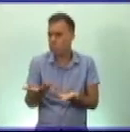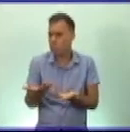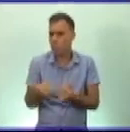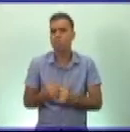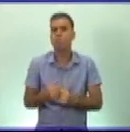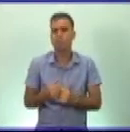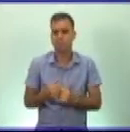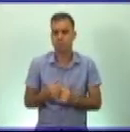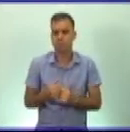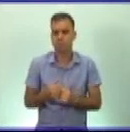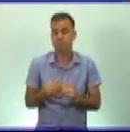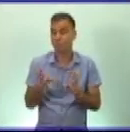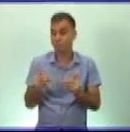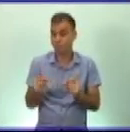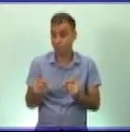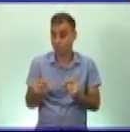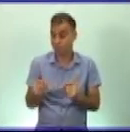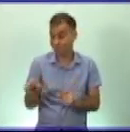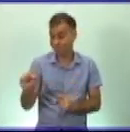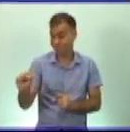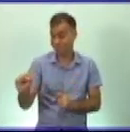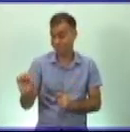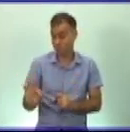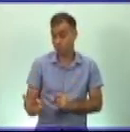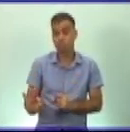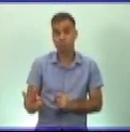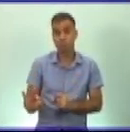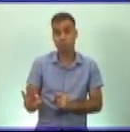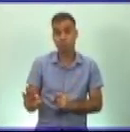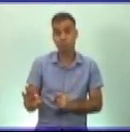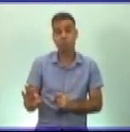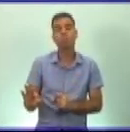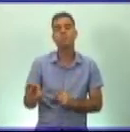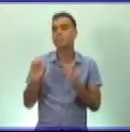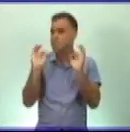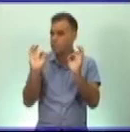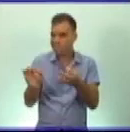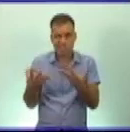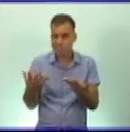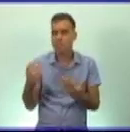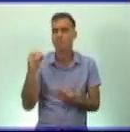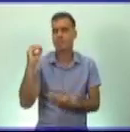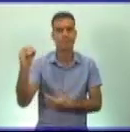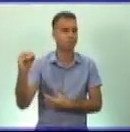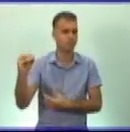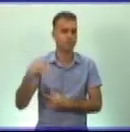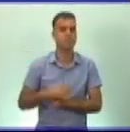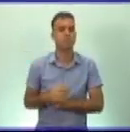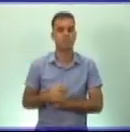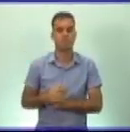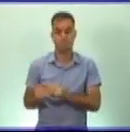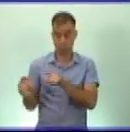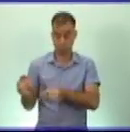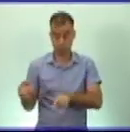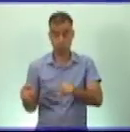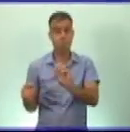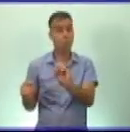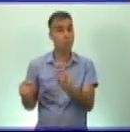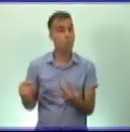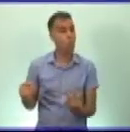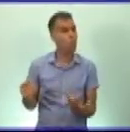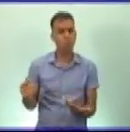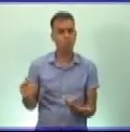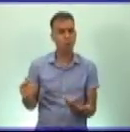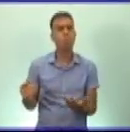El número de oxidación del octazufre por ser una sustancia simple siempre es 0. Y en el caso del dioxígeno